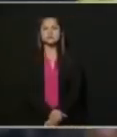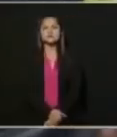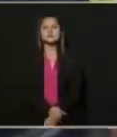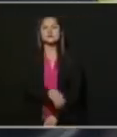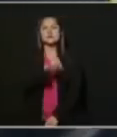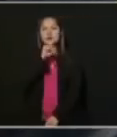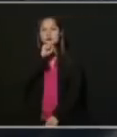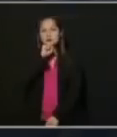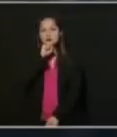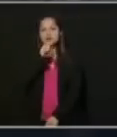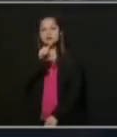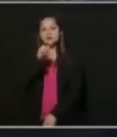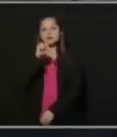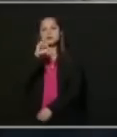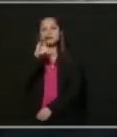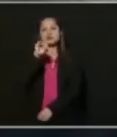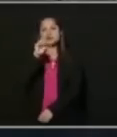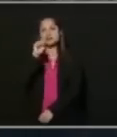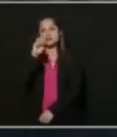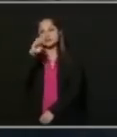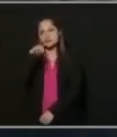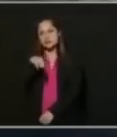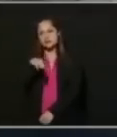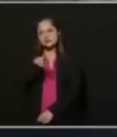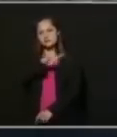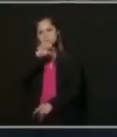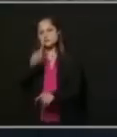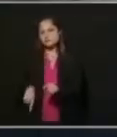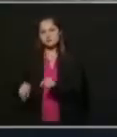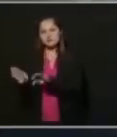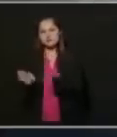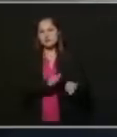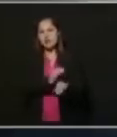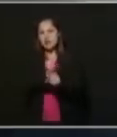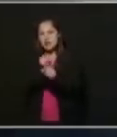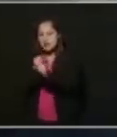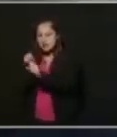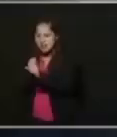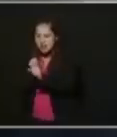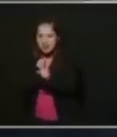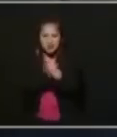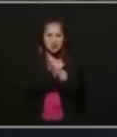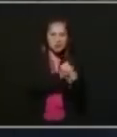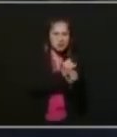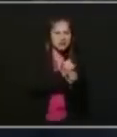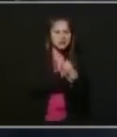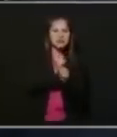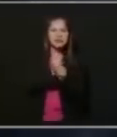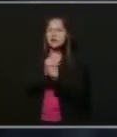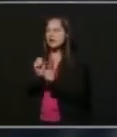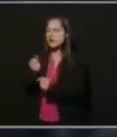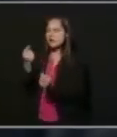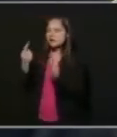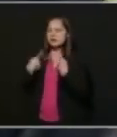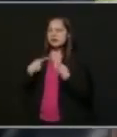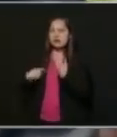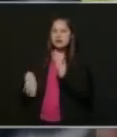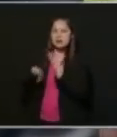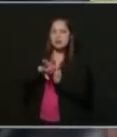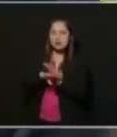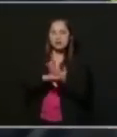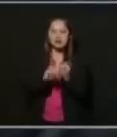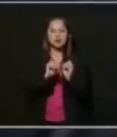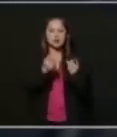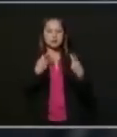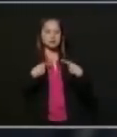desaparece el CISEN. No habrá espionaje a opositores ni a